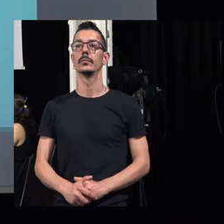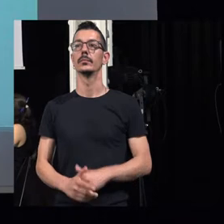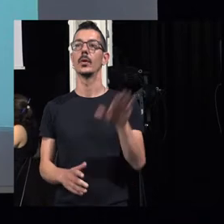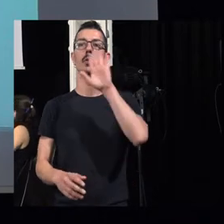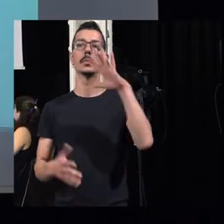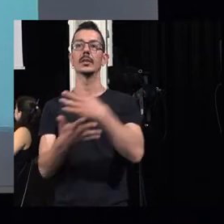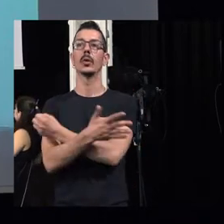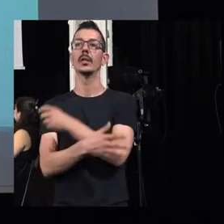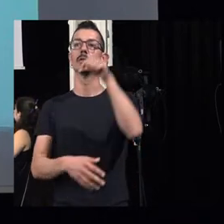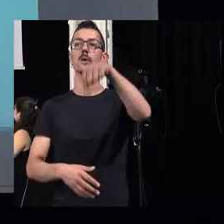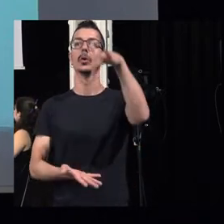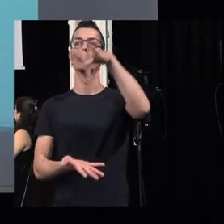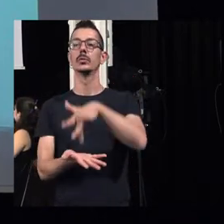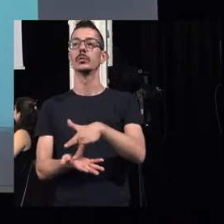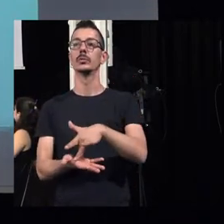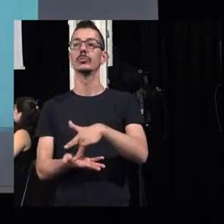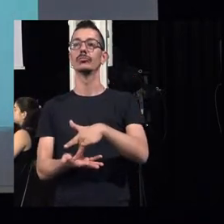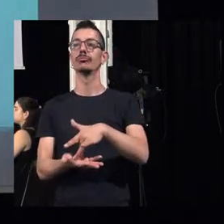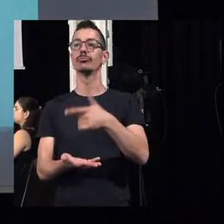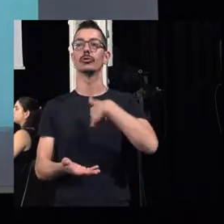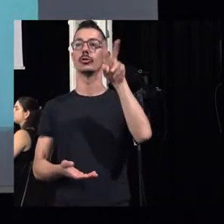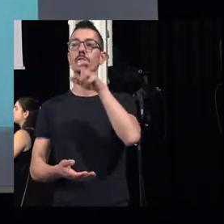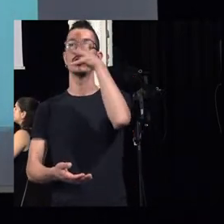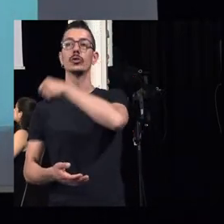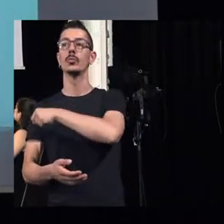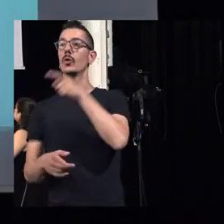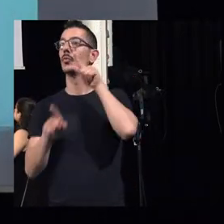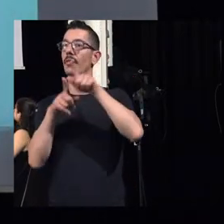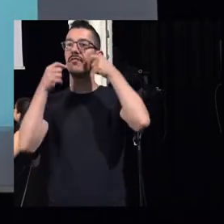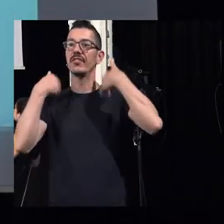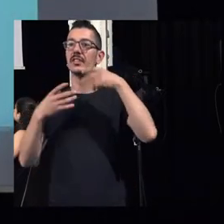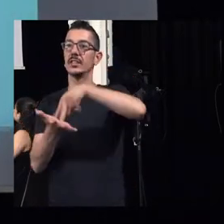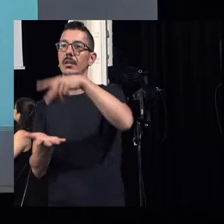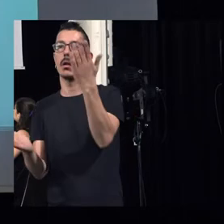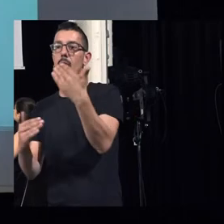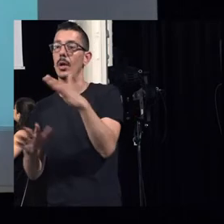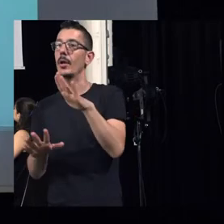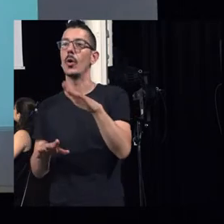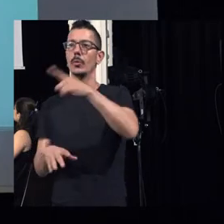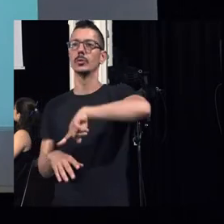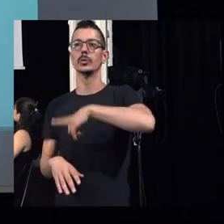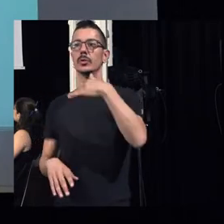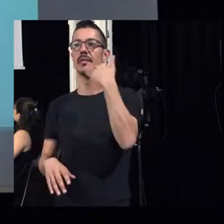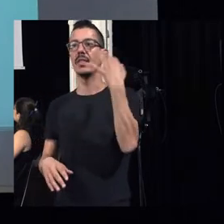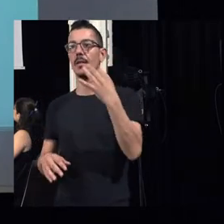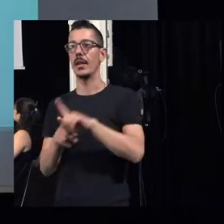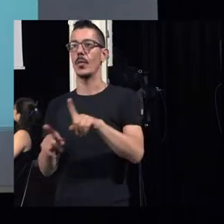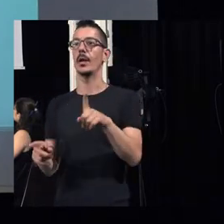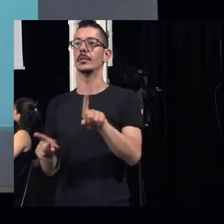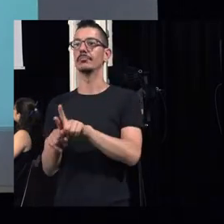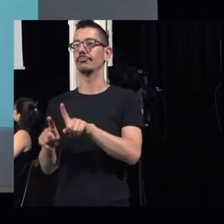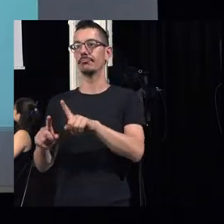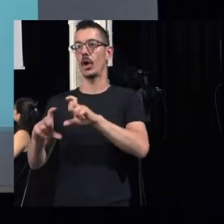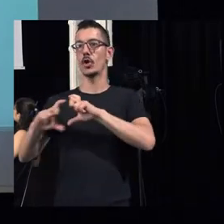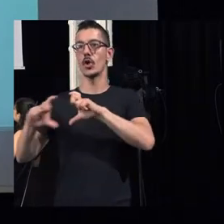todas. Hoy no estoy con ustedes físicamente, pero sépanlo que estoy de corazón.